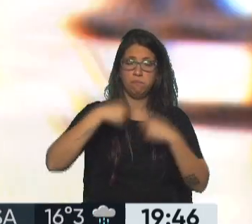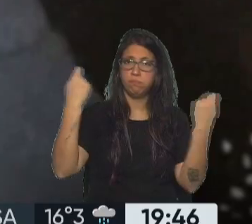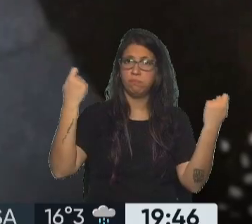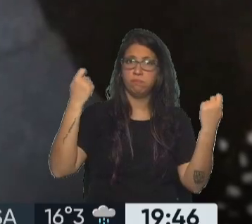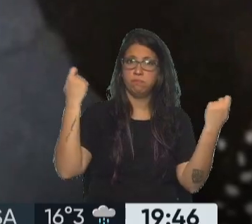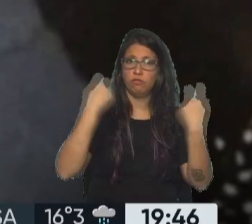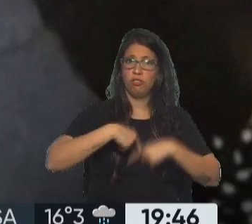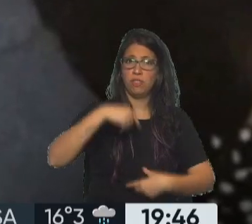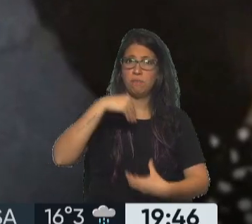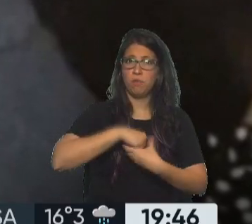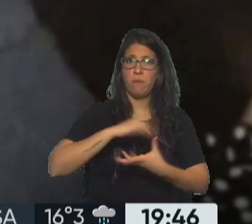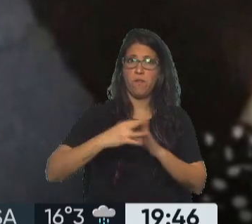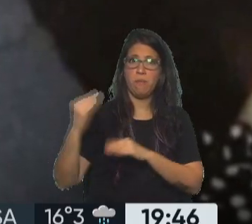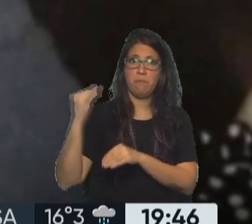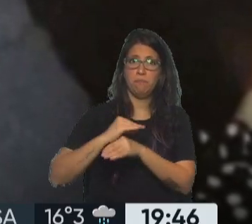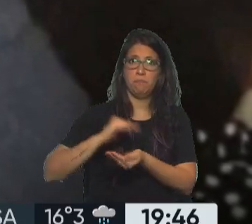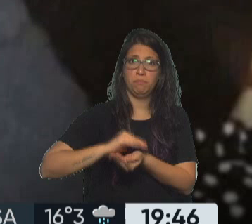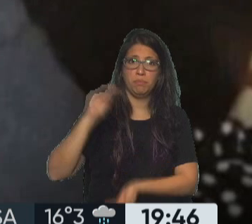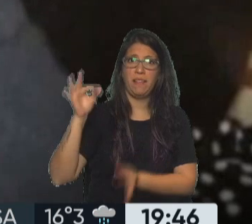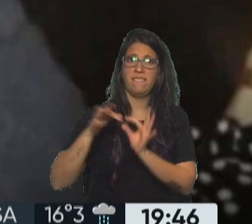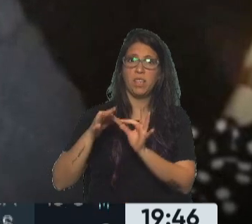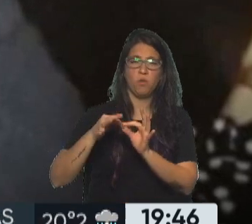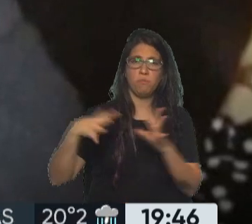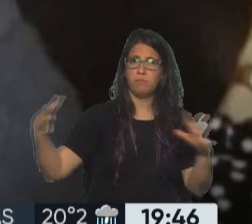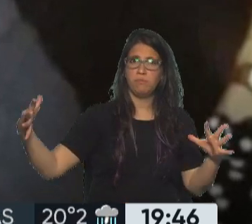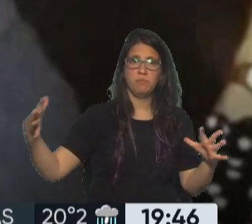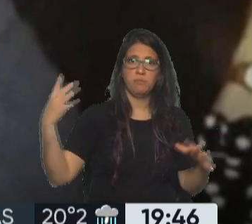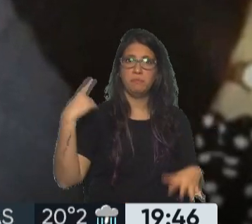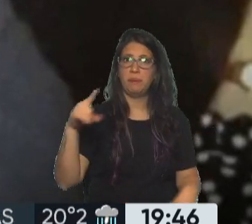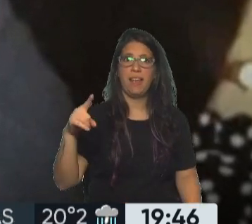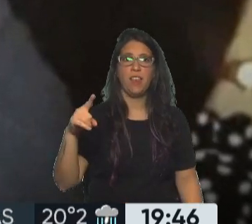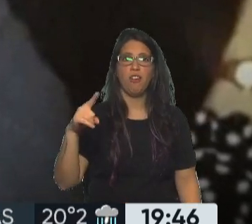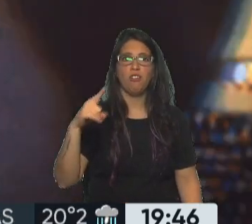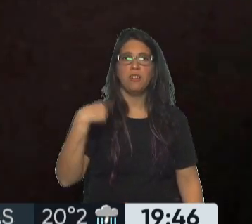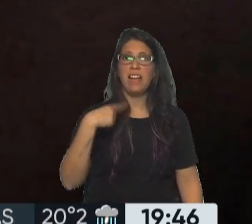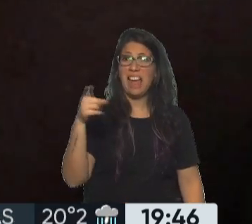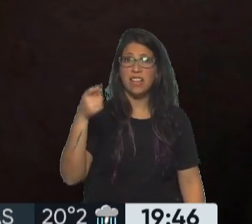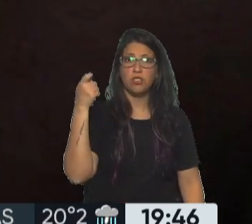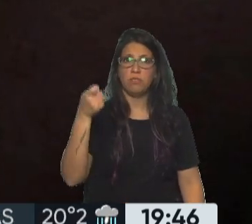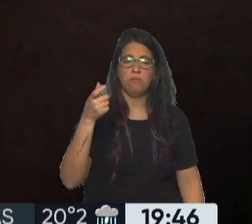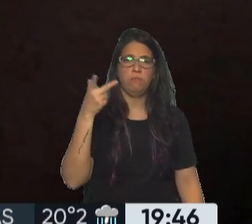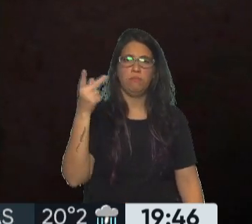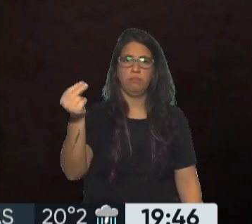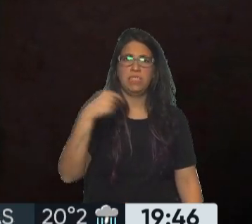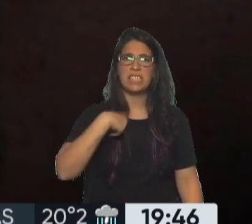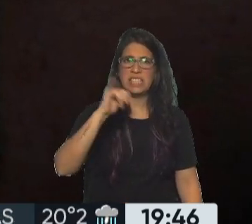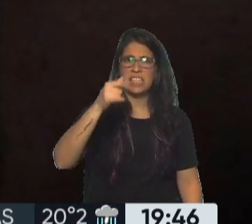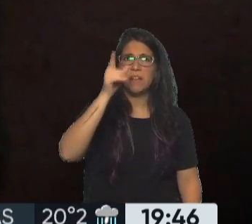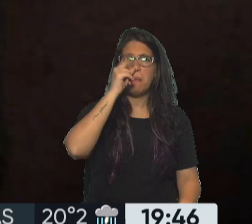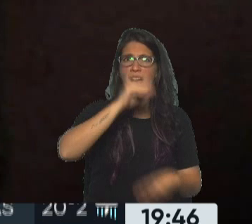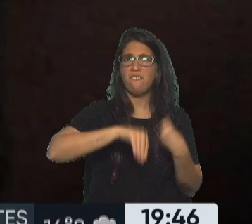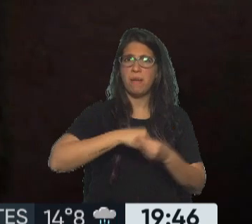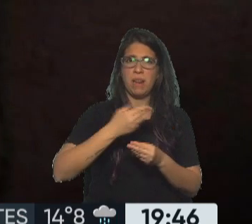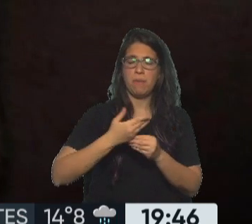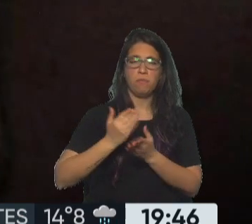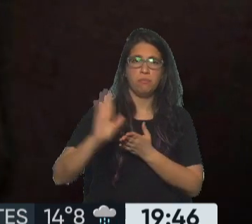mundo, marcos de crianza, vínculos afectivos. Pero por otro lado, uno no puede no repudiar estos crímenes. Sí, son nuestros padres, son nuestros familiares, pero lo que